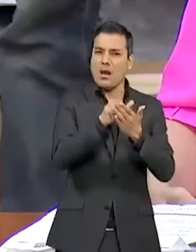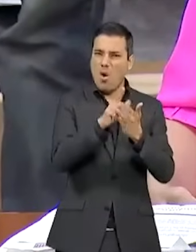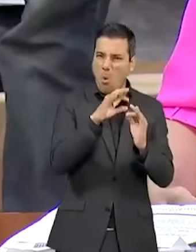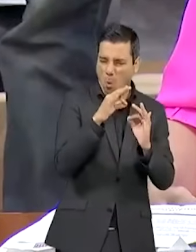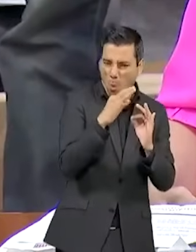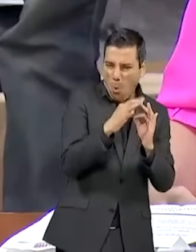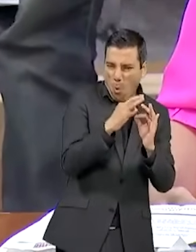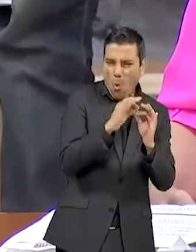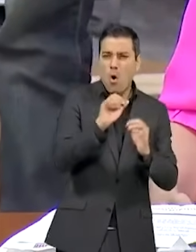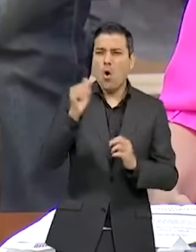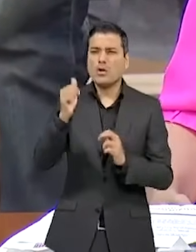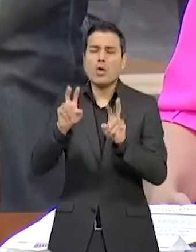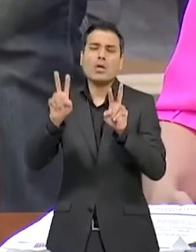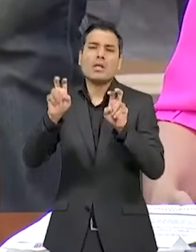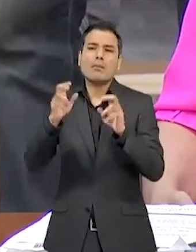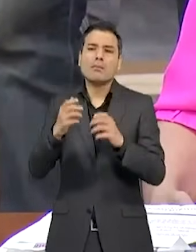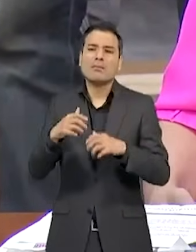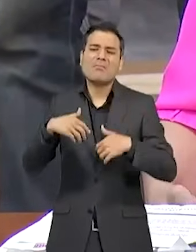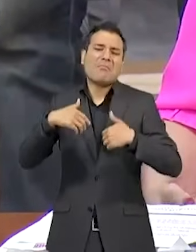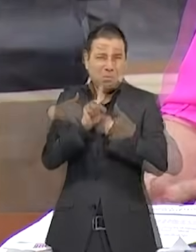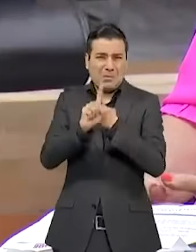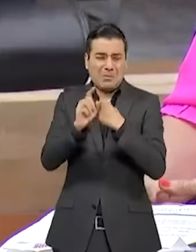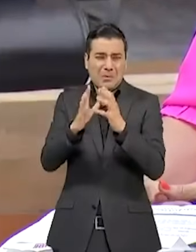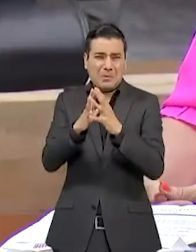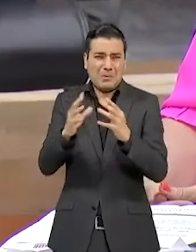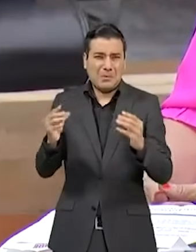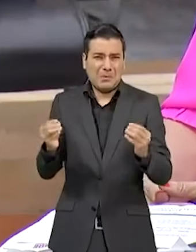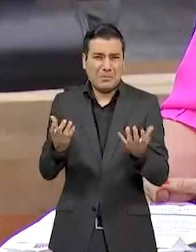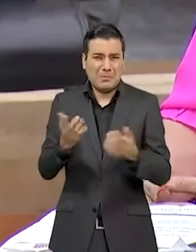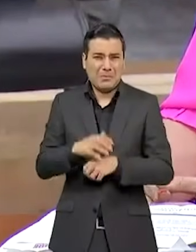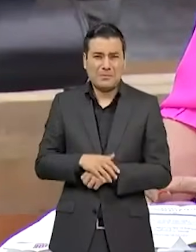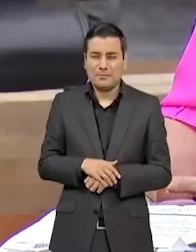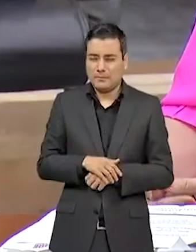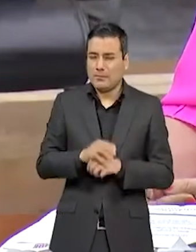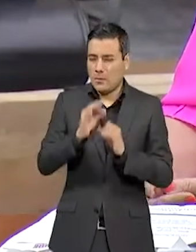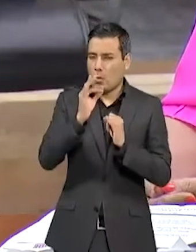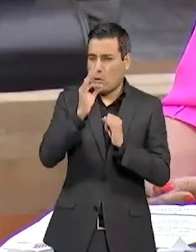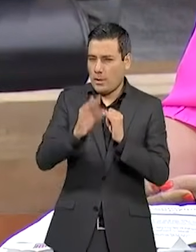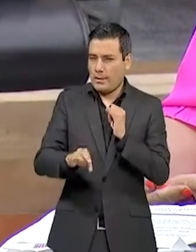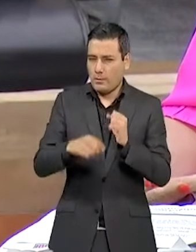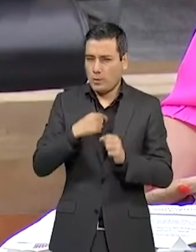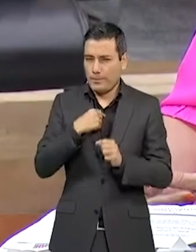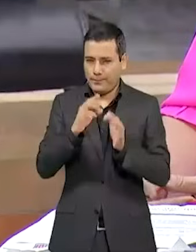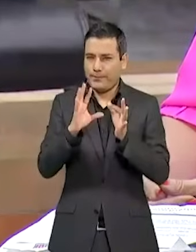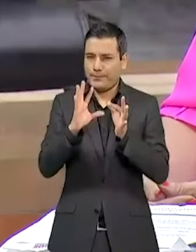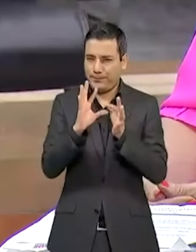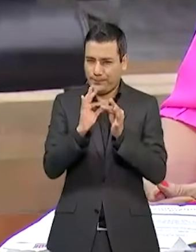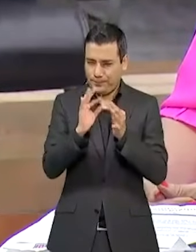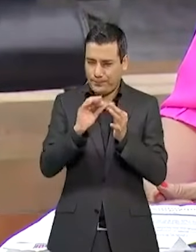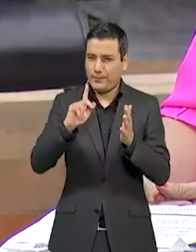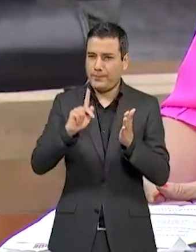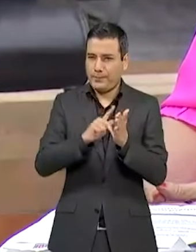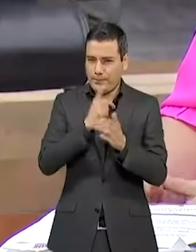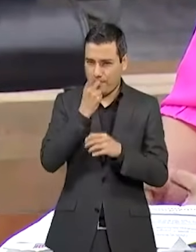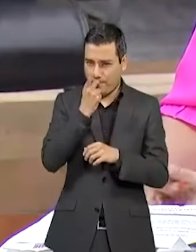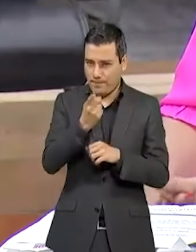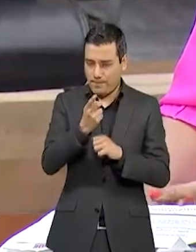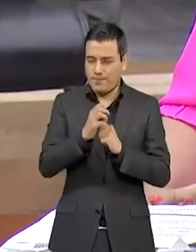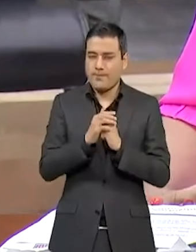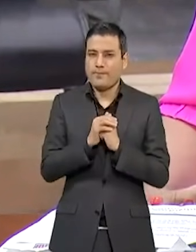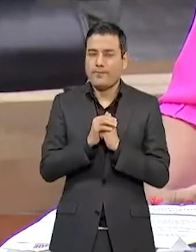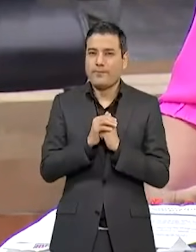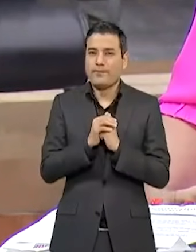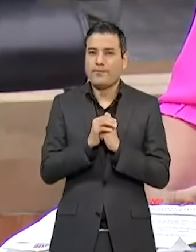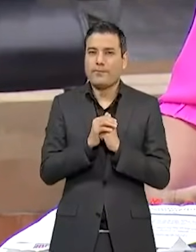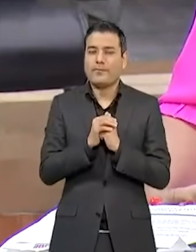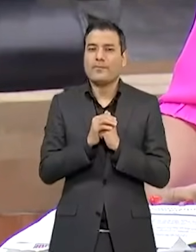en estos y en otros muy estricto. Quiero terminar insistiendo que yo